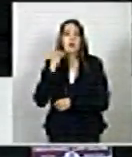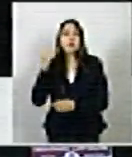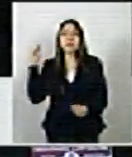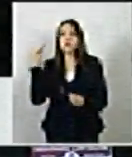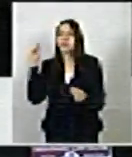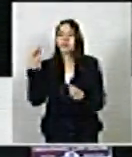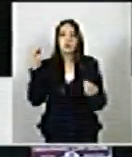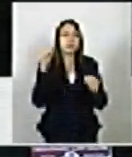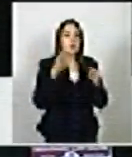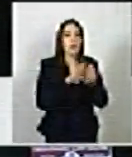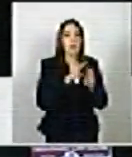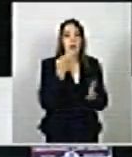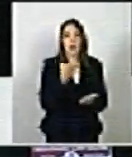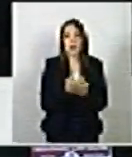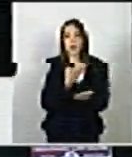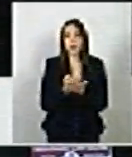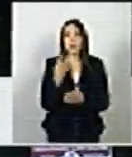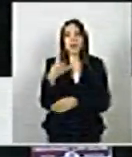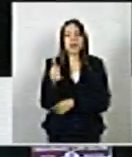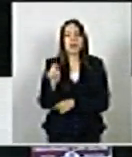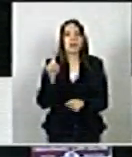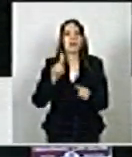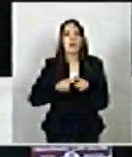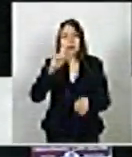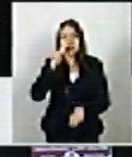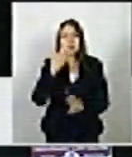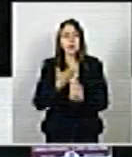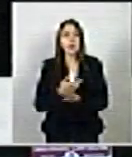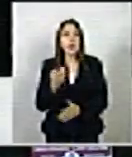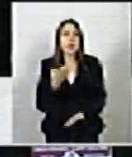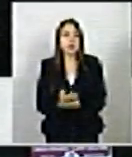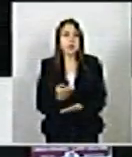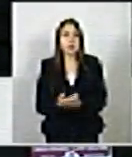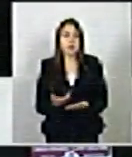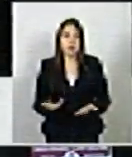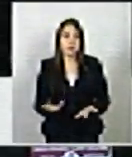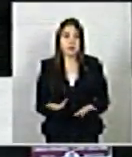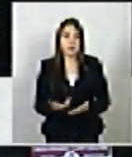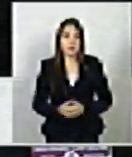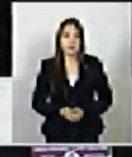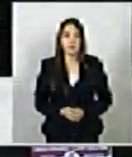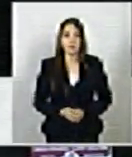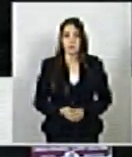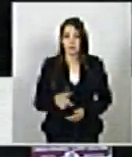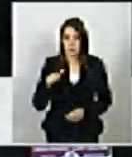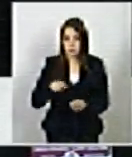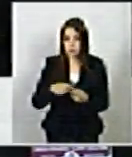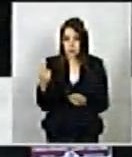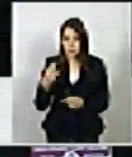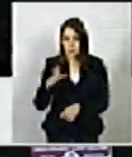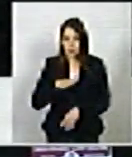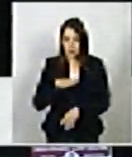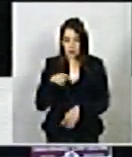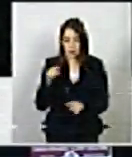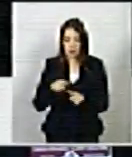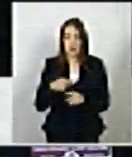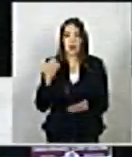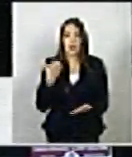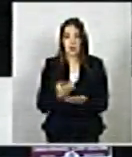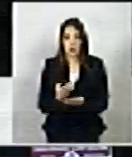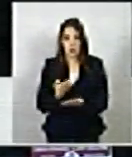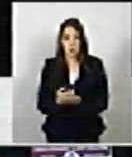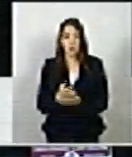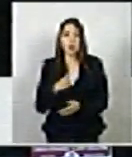materia económica es el tema y eso hay que existe economía existe